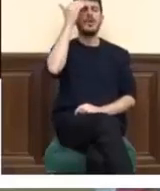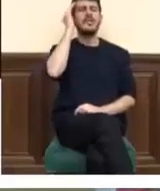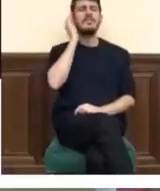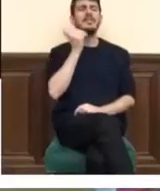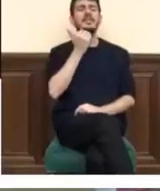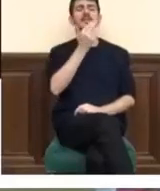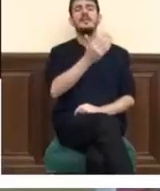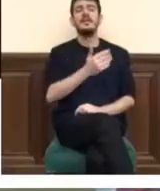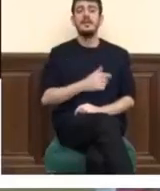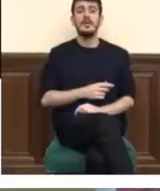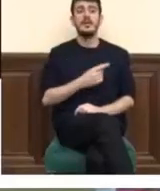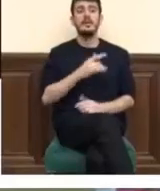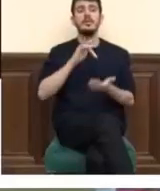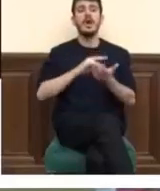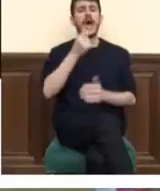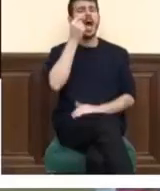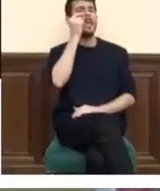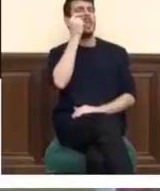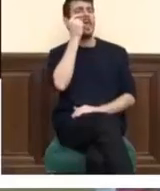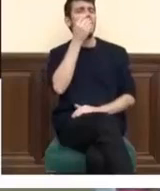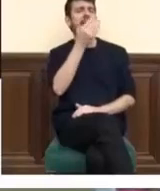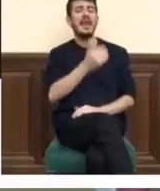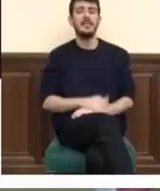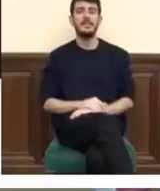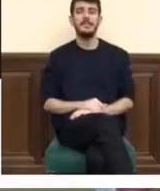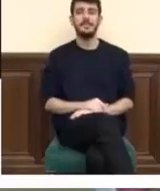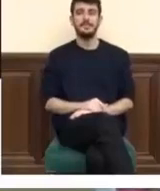Ayuso, ¿está para PCR?